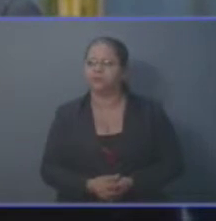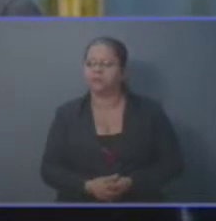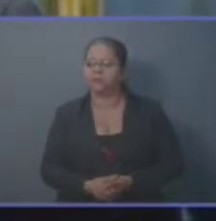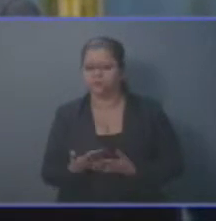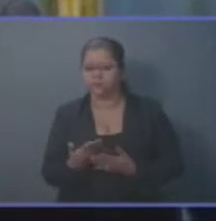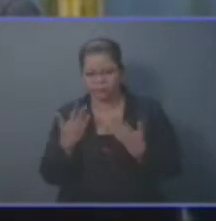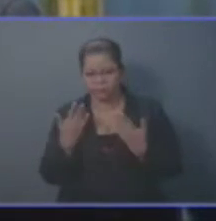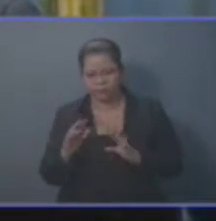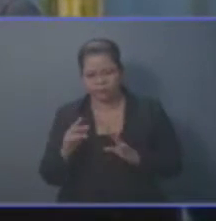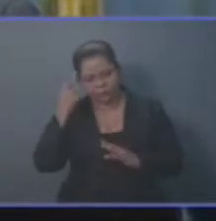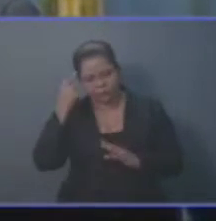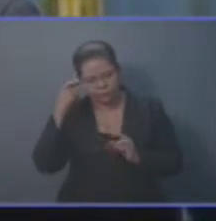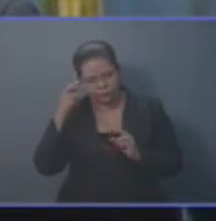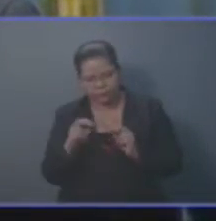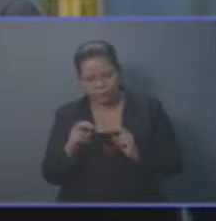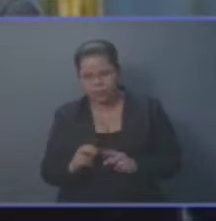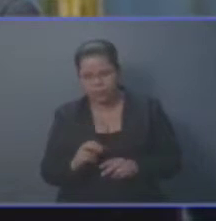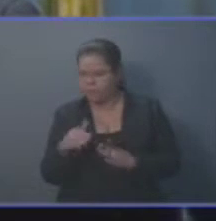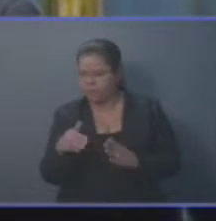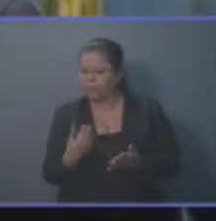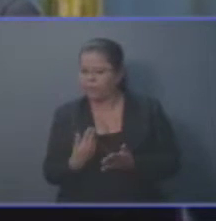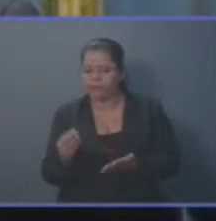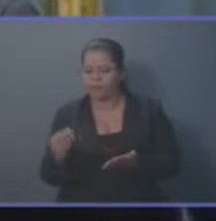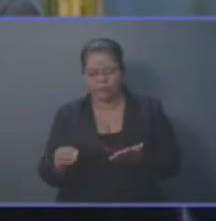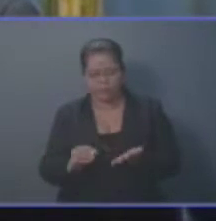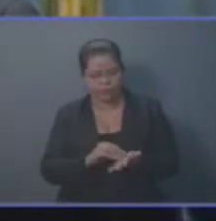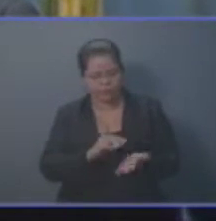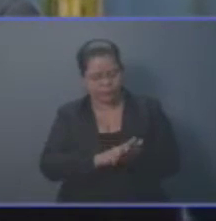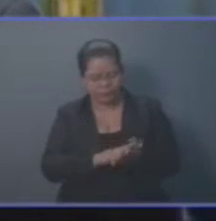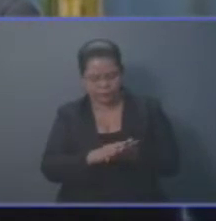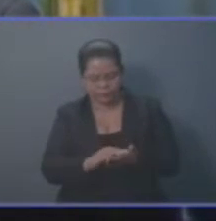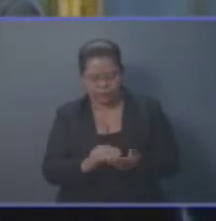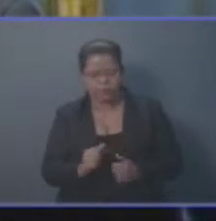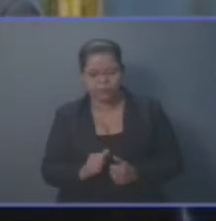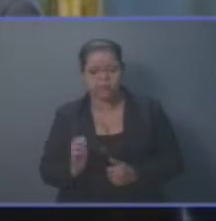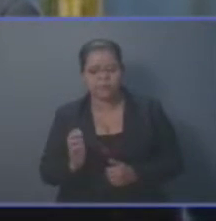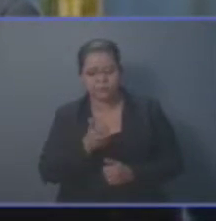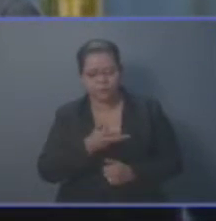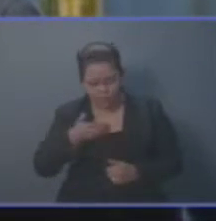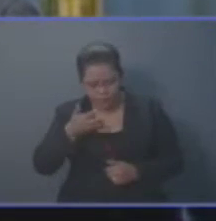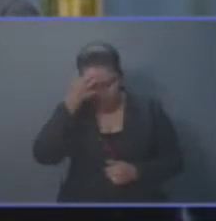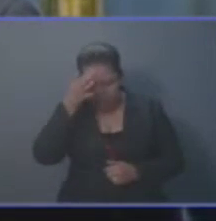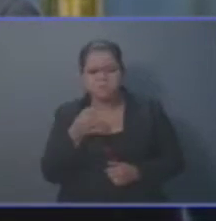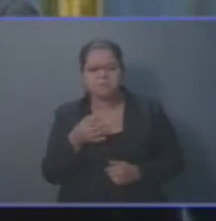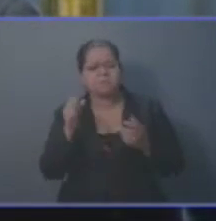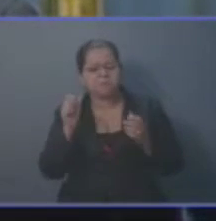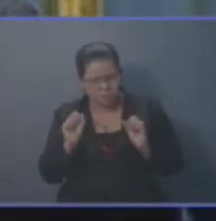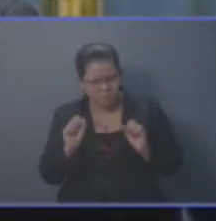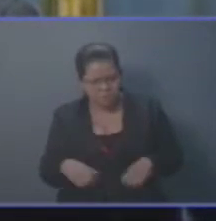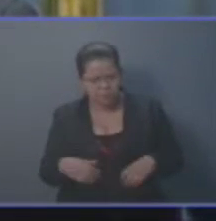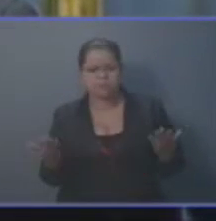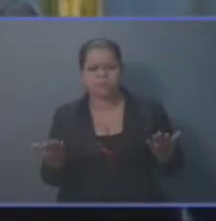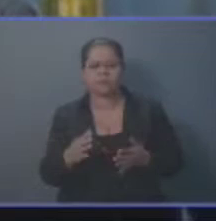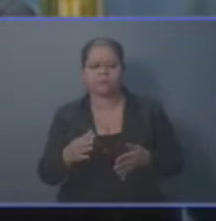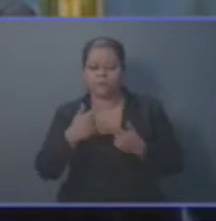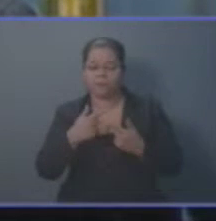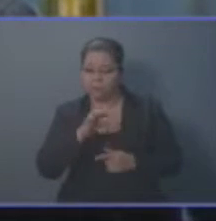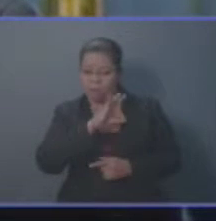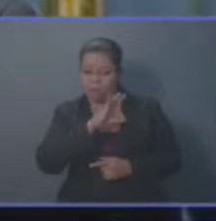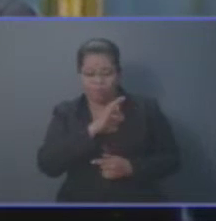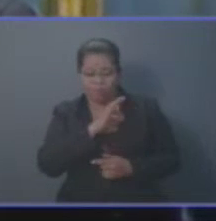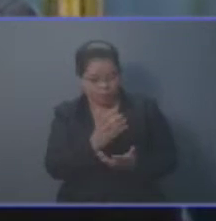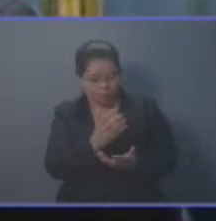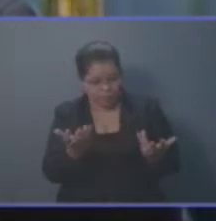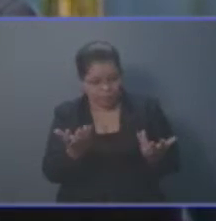Vista y analizadas las actas relacionadas en el apartado que antecede, concluimos que es apegado a derecho y de beneficio a